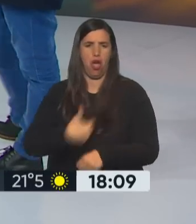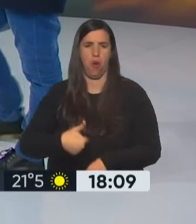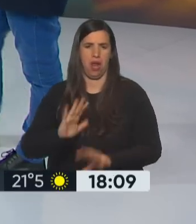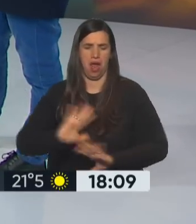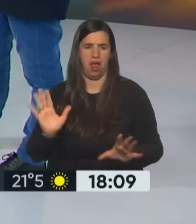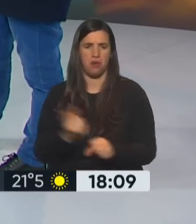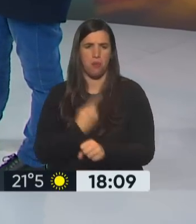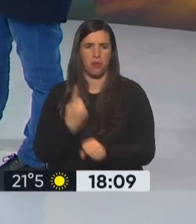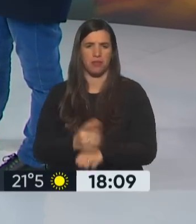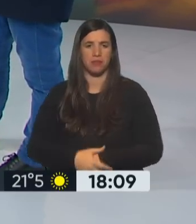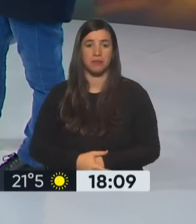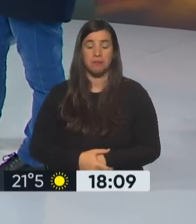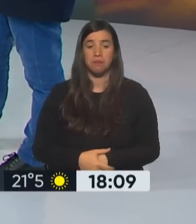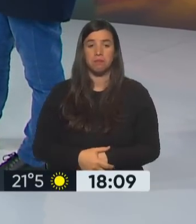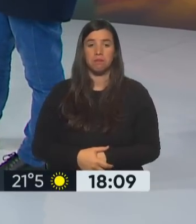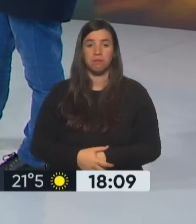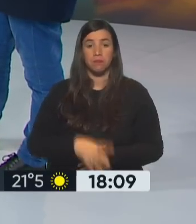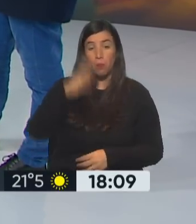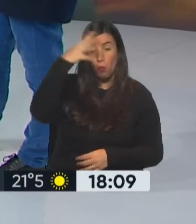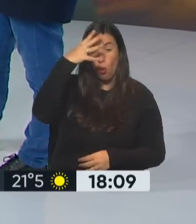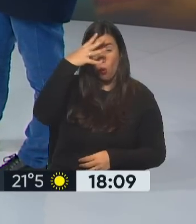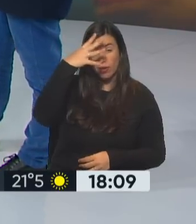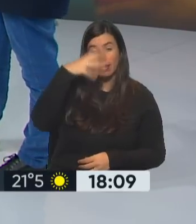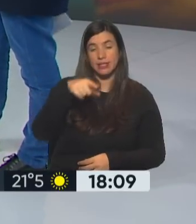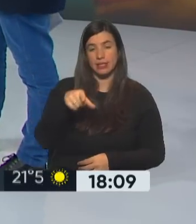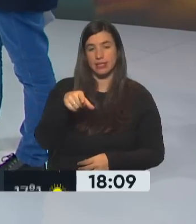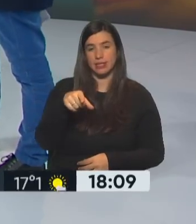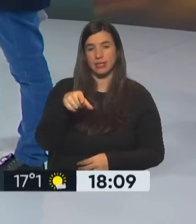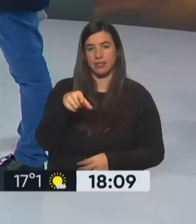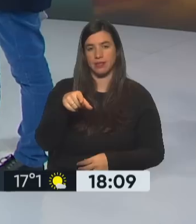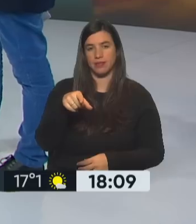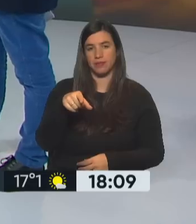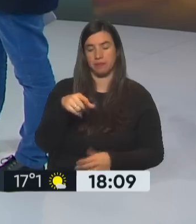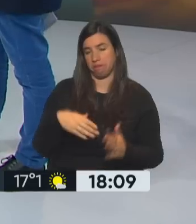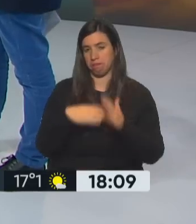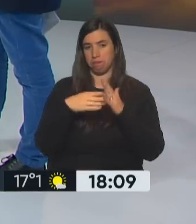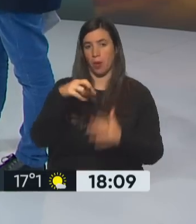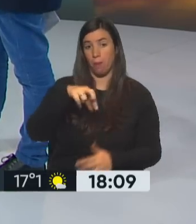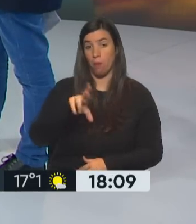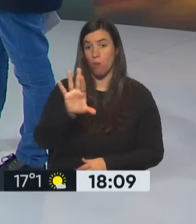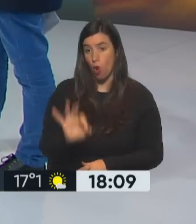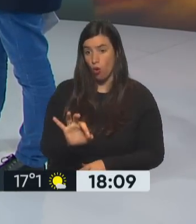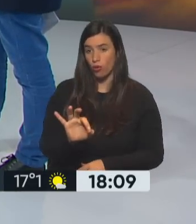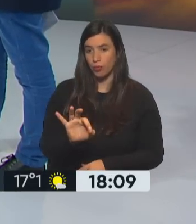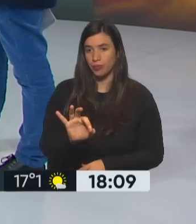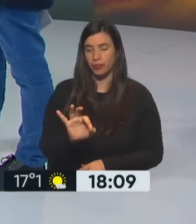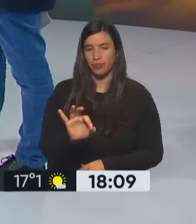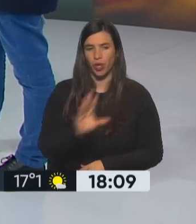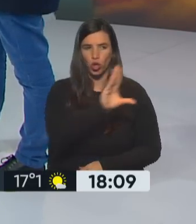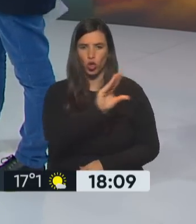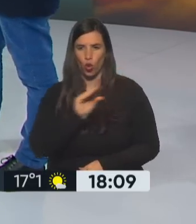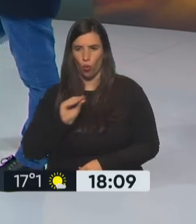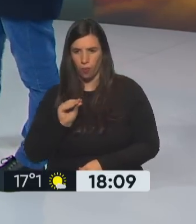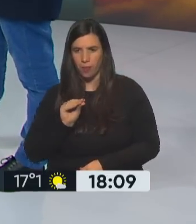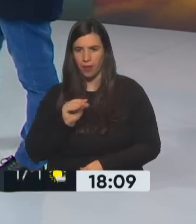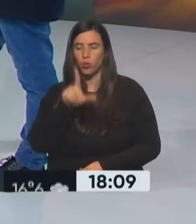Bullrich, liderando el PRO y parafraseando el tuit de Alberto Fernández, dice: